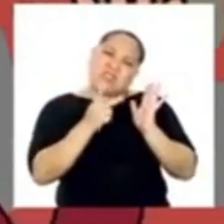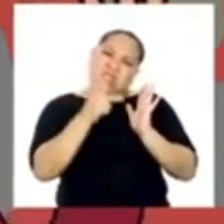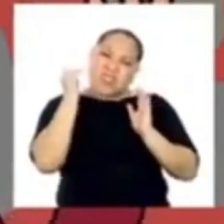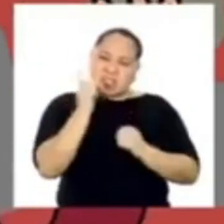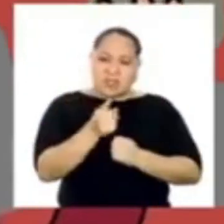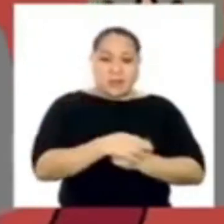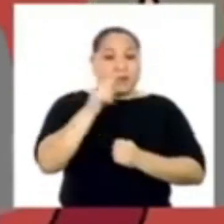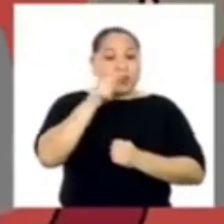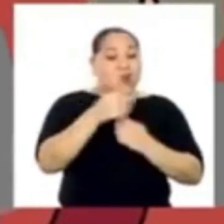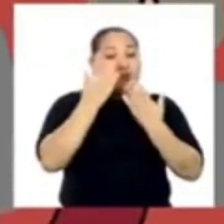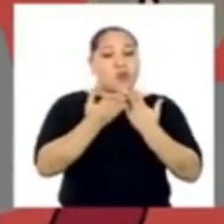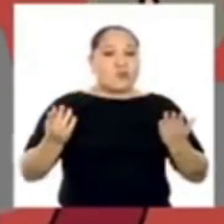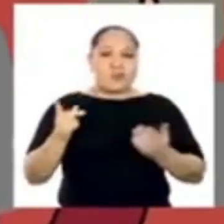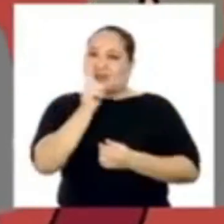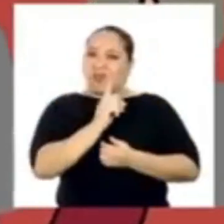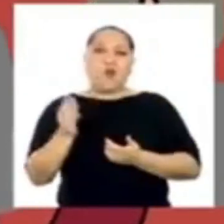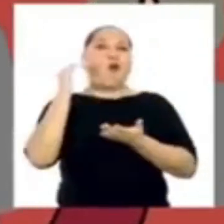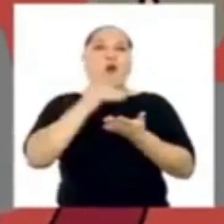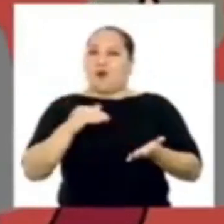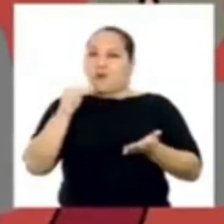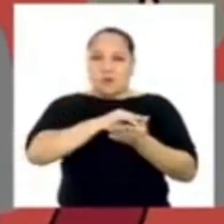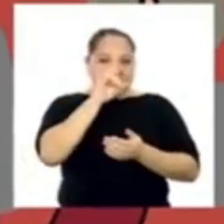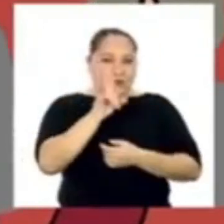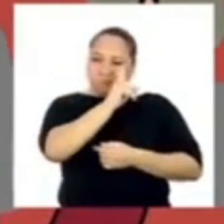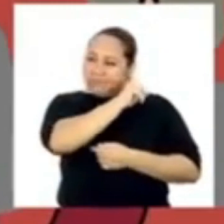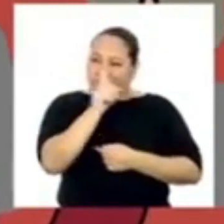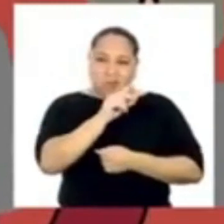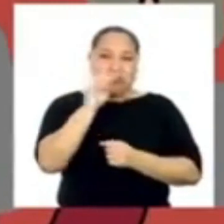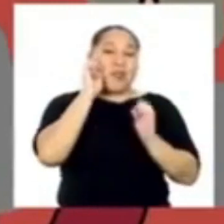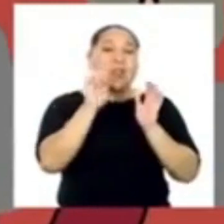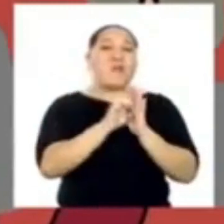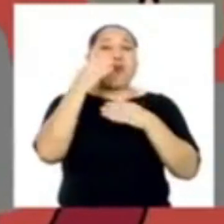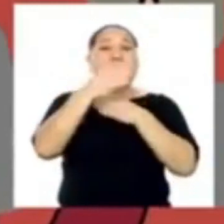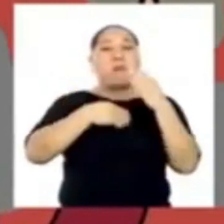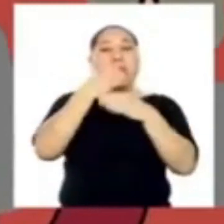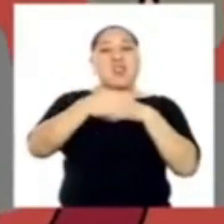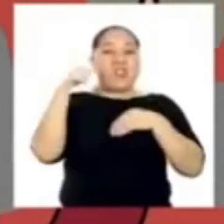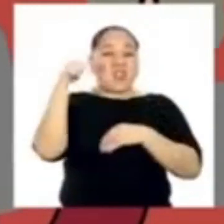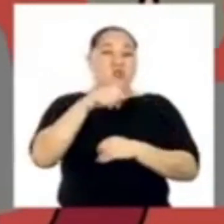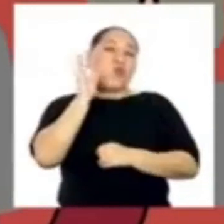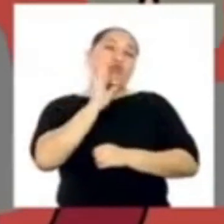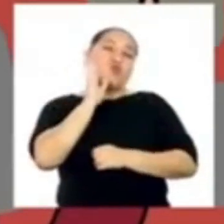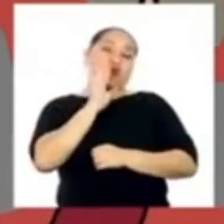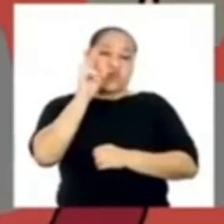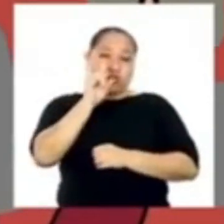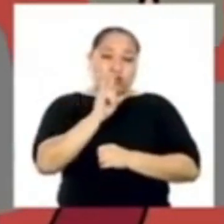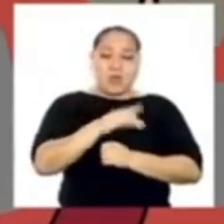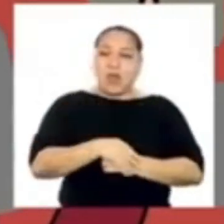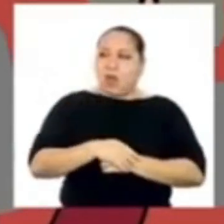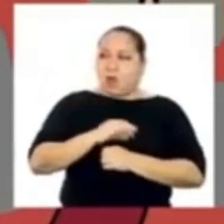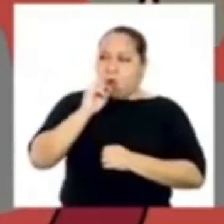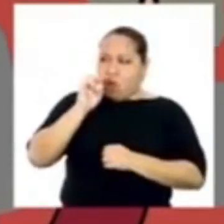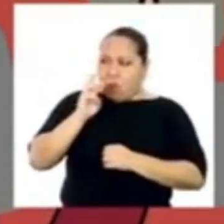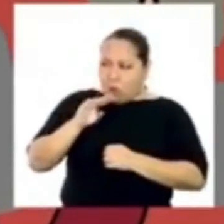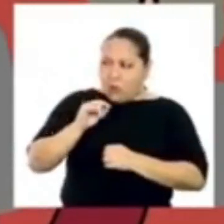¿Qué significa eso? Son cosas que ya no se pueden reusar, como por ejemplo el papel higiénico usado.